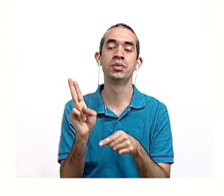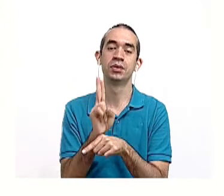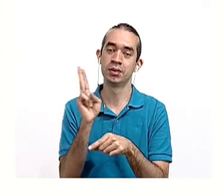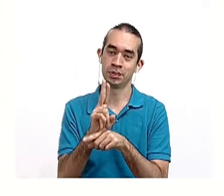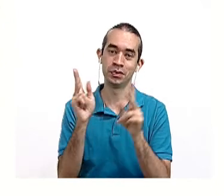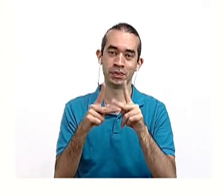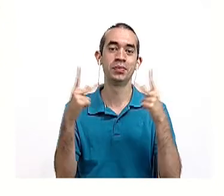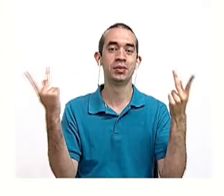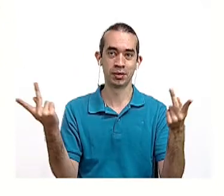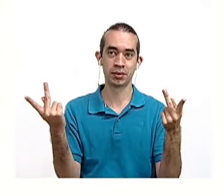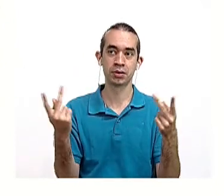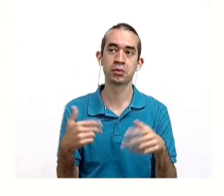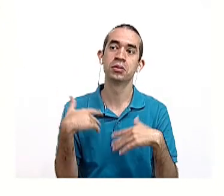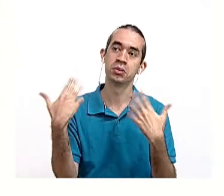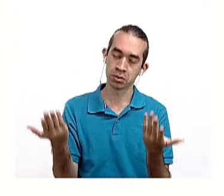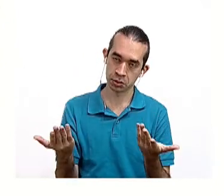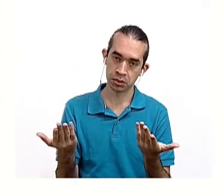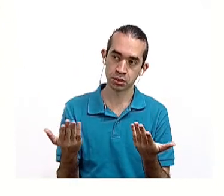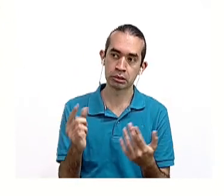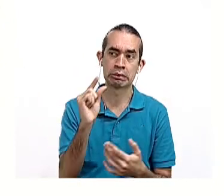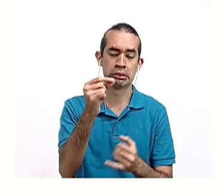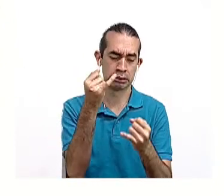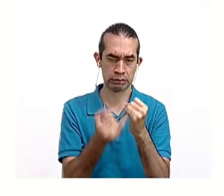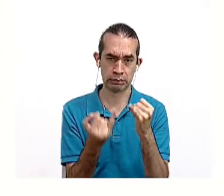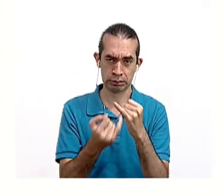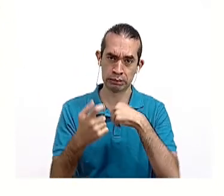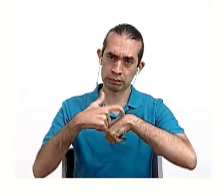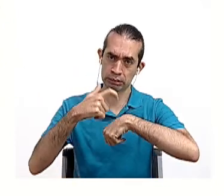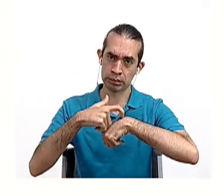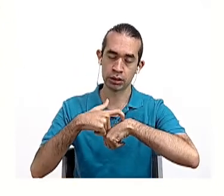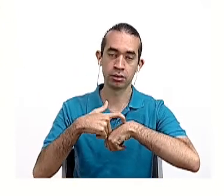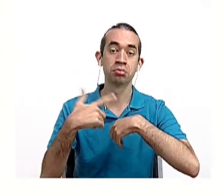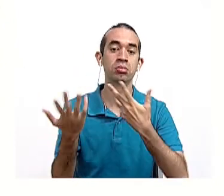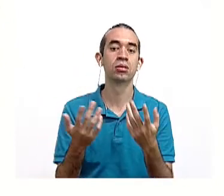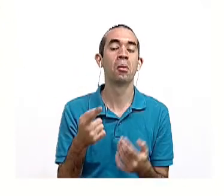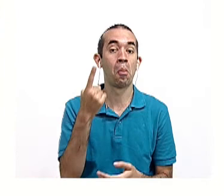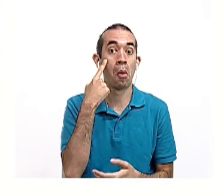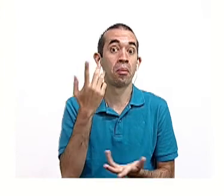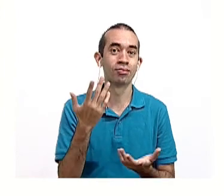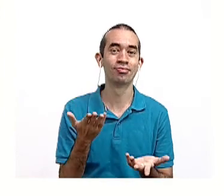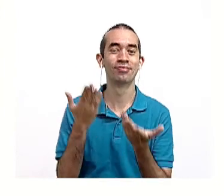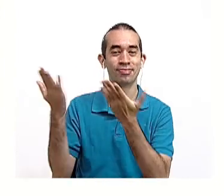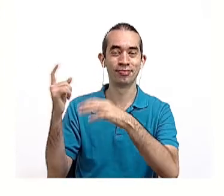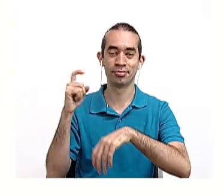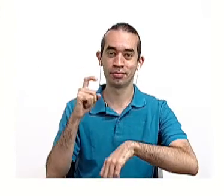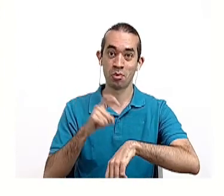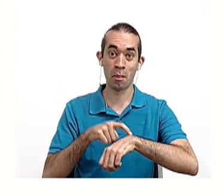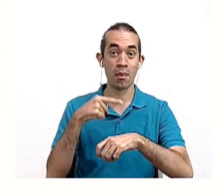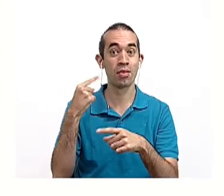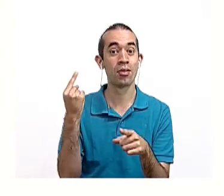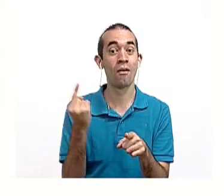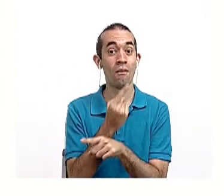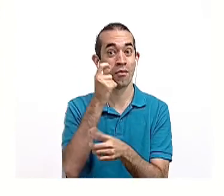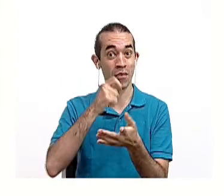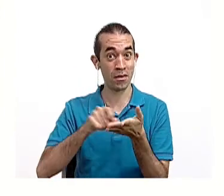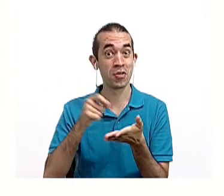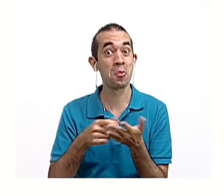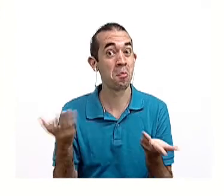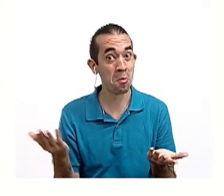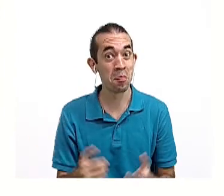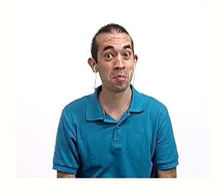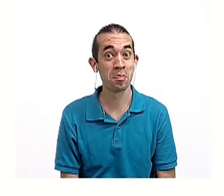periódico. Pero bueno, ya casi se nos acaba el tiempo. Así que, ¿qué les parece si pasamos al momento ortográfico?